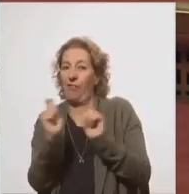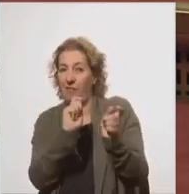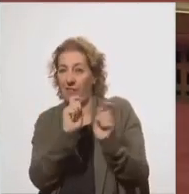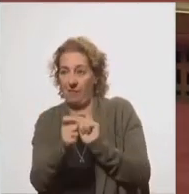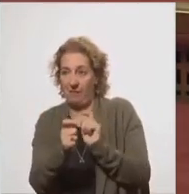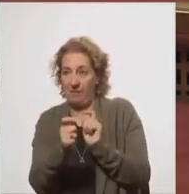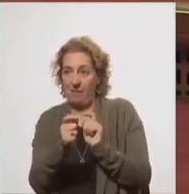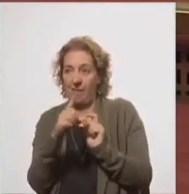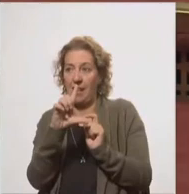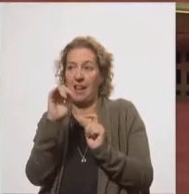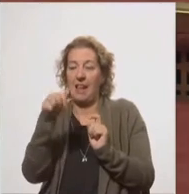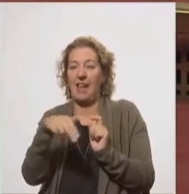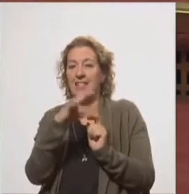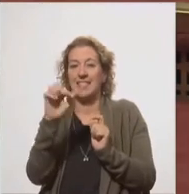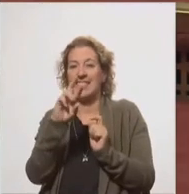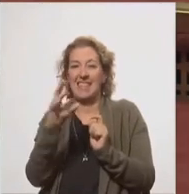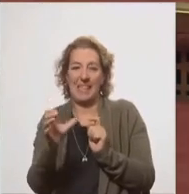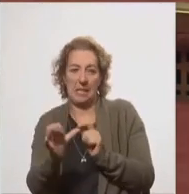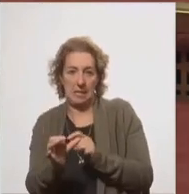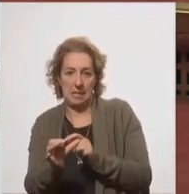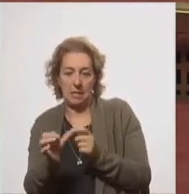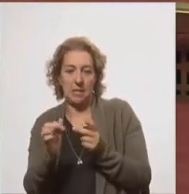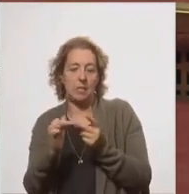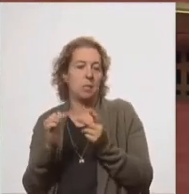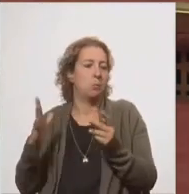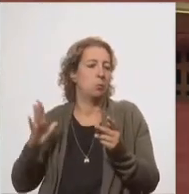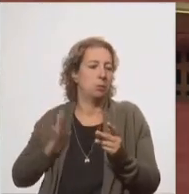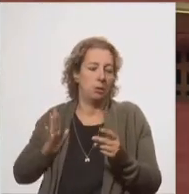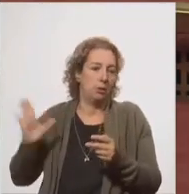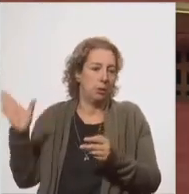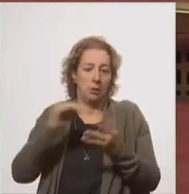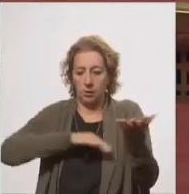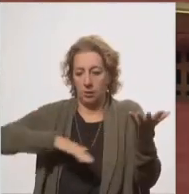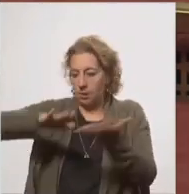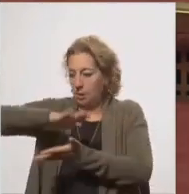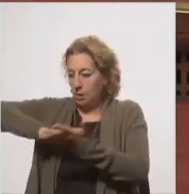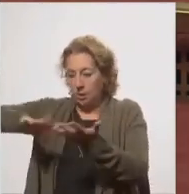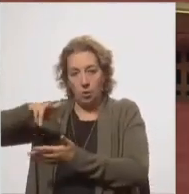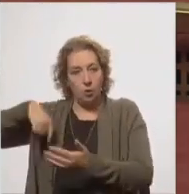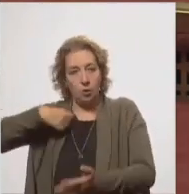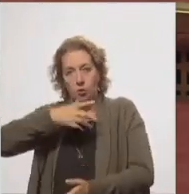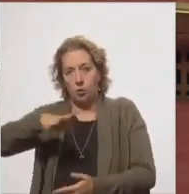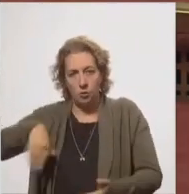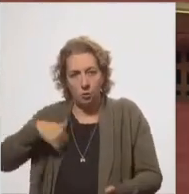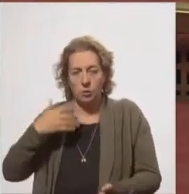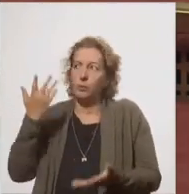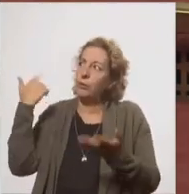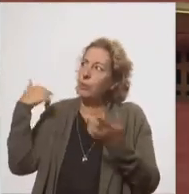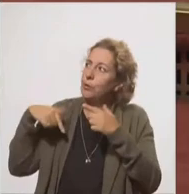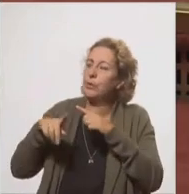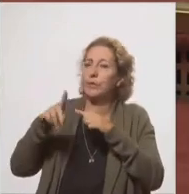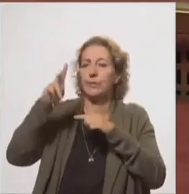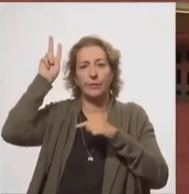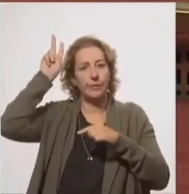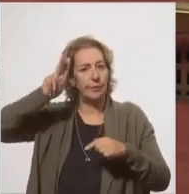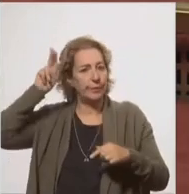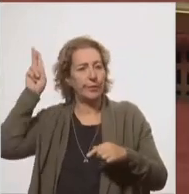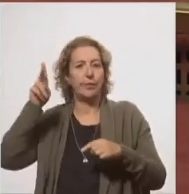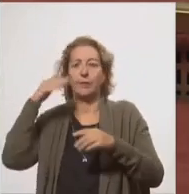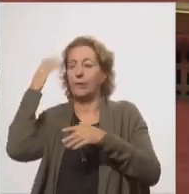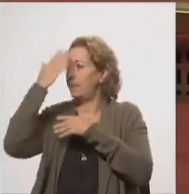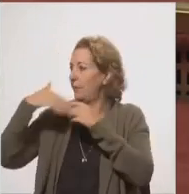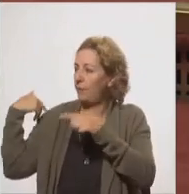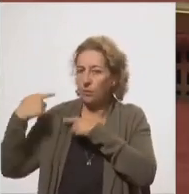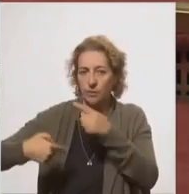Las lanceras, mujeres de todos los vectores sociales, criollas, indias, afrodescendientes, fueron protagonistas